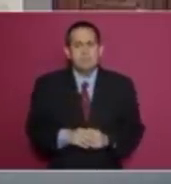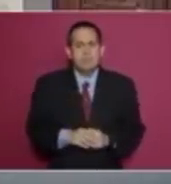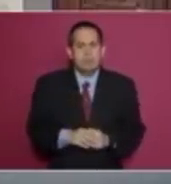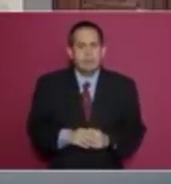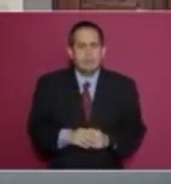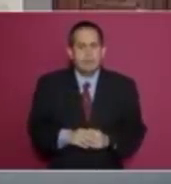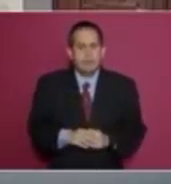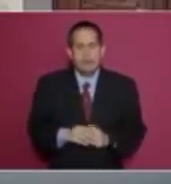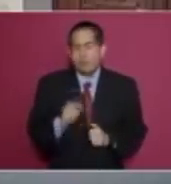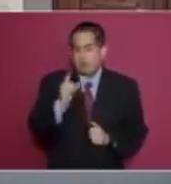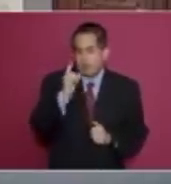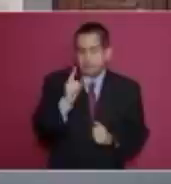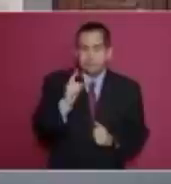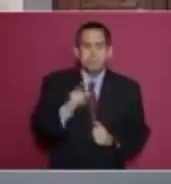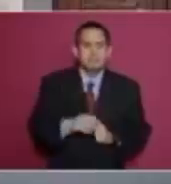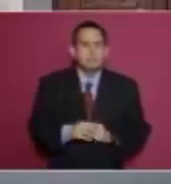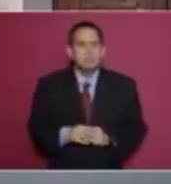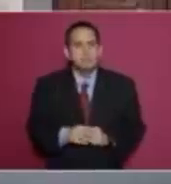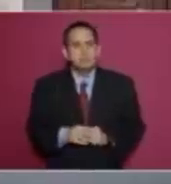Un solo